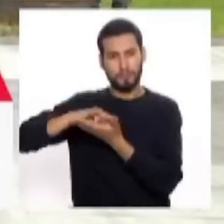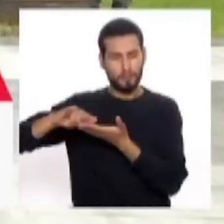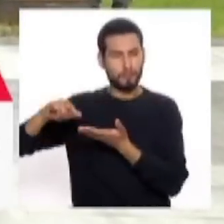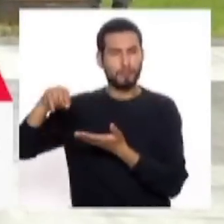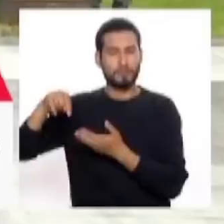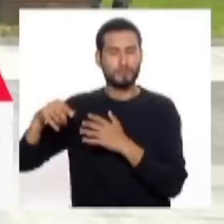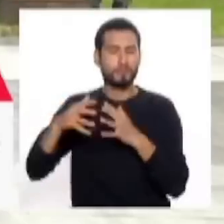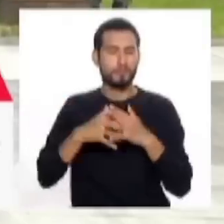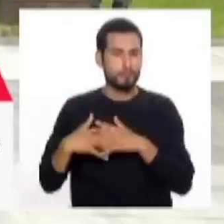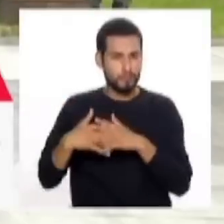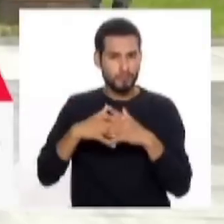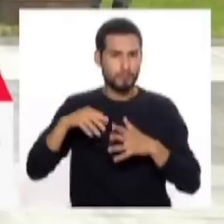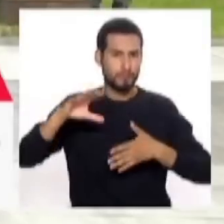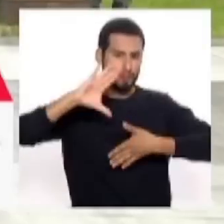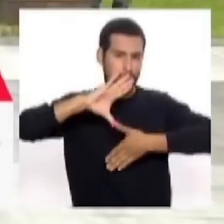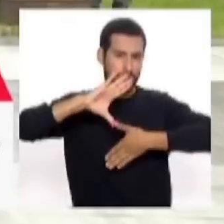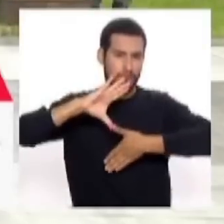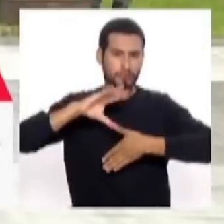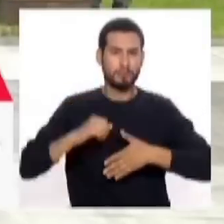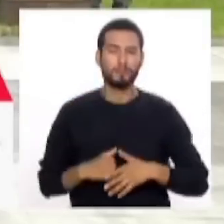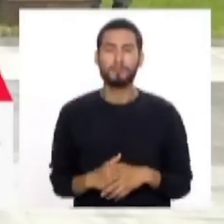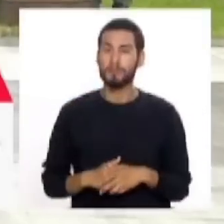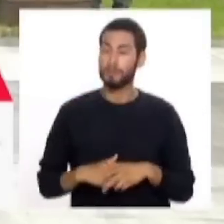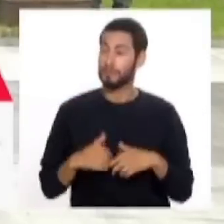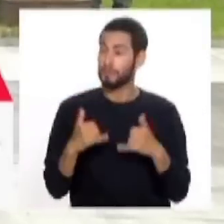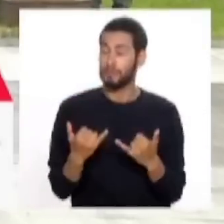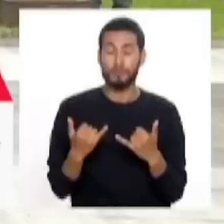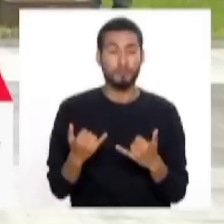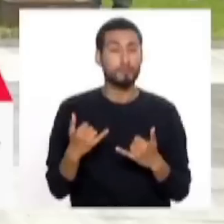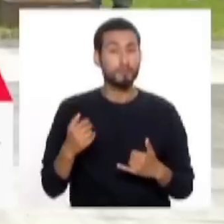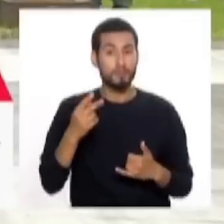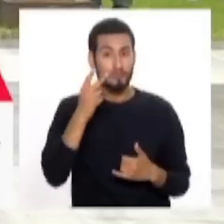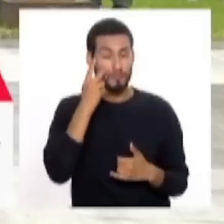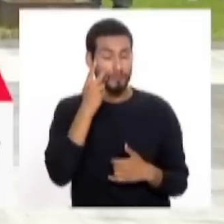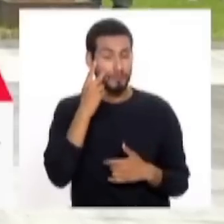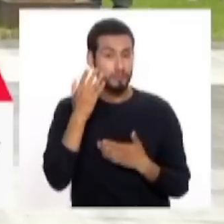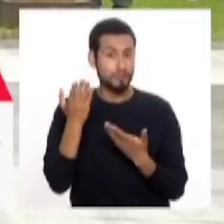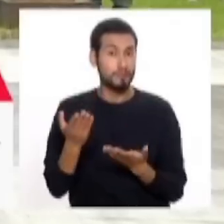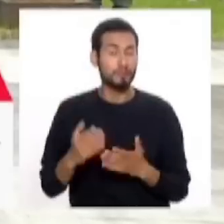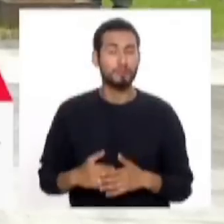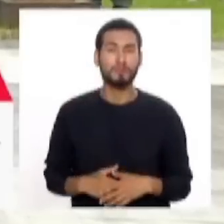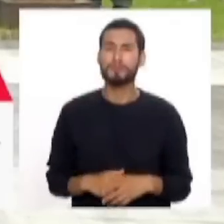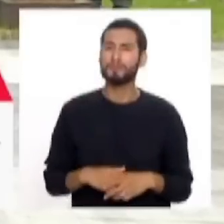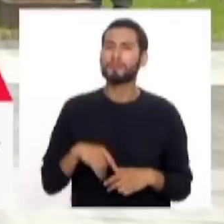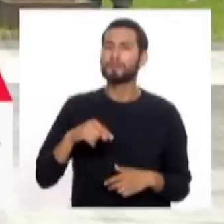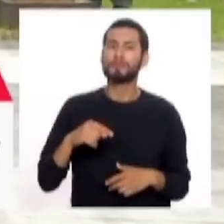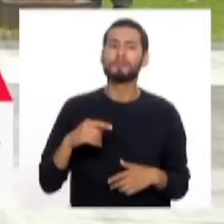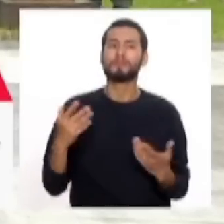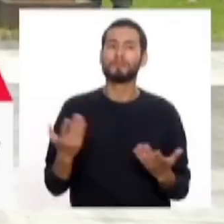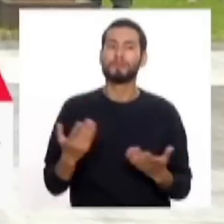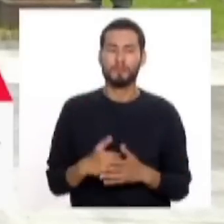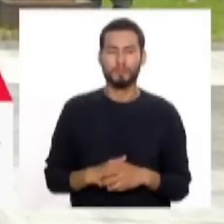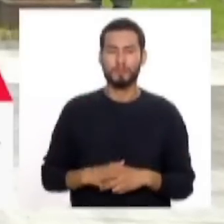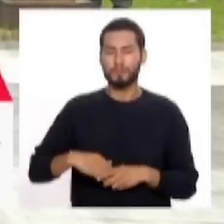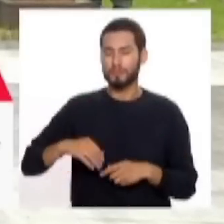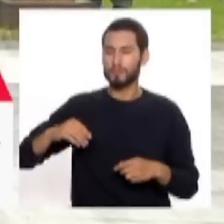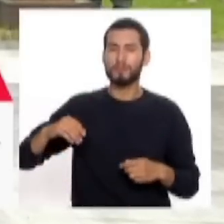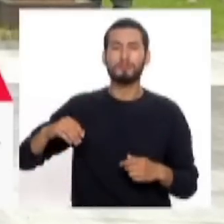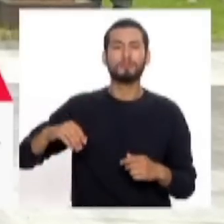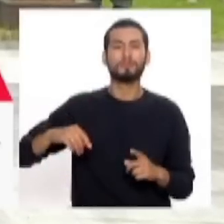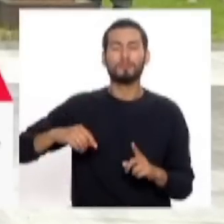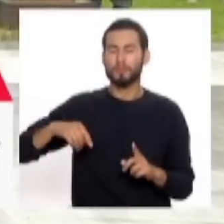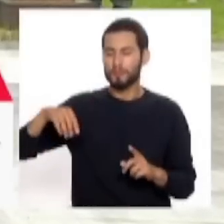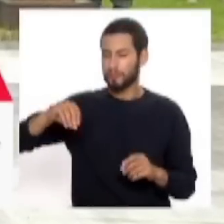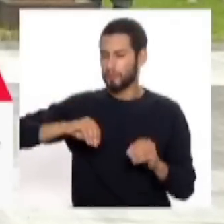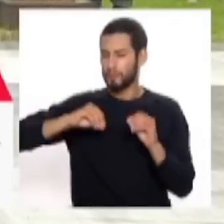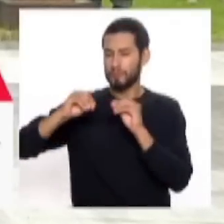Aérea Americana. Ahora lo que vamos a observar en estos momentos es el izamiento del banderín del